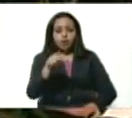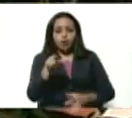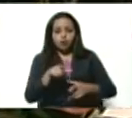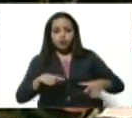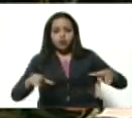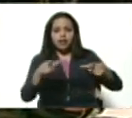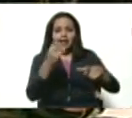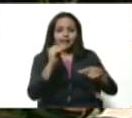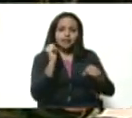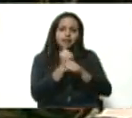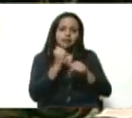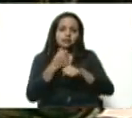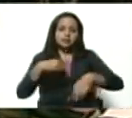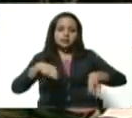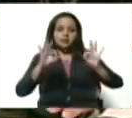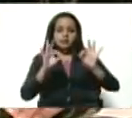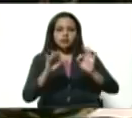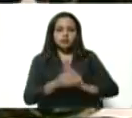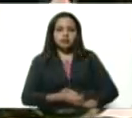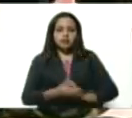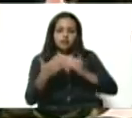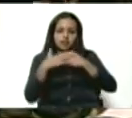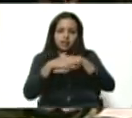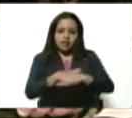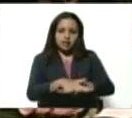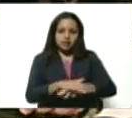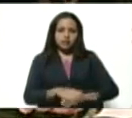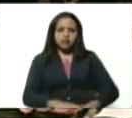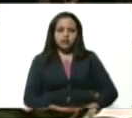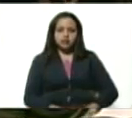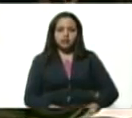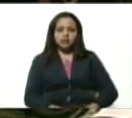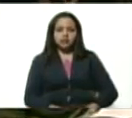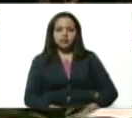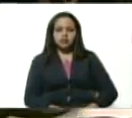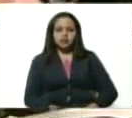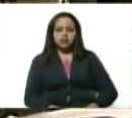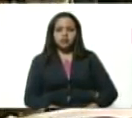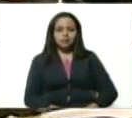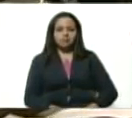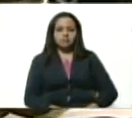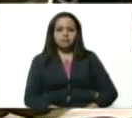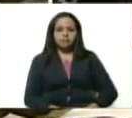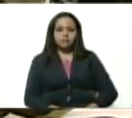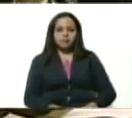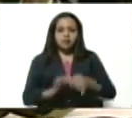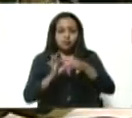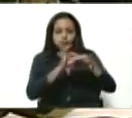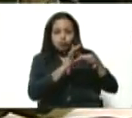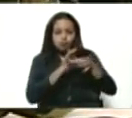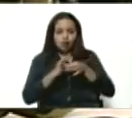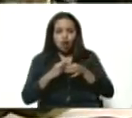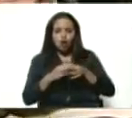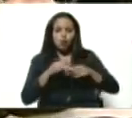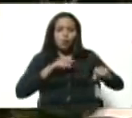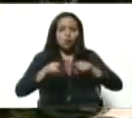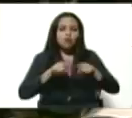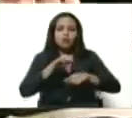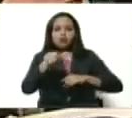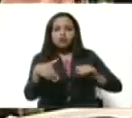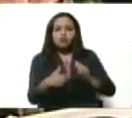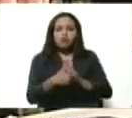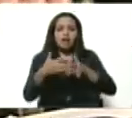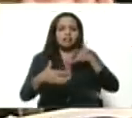la tarea fundamental de integrar cooperar coadyuvar y coordinar todas las actividades